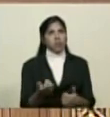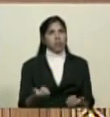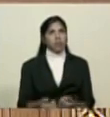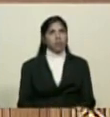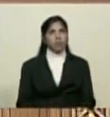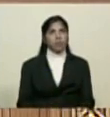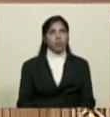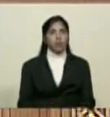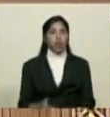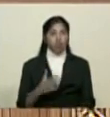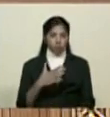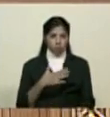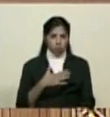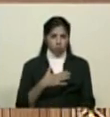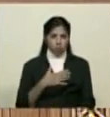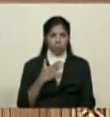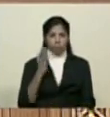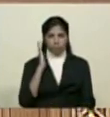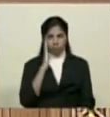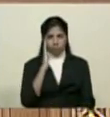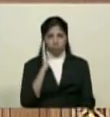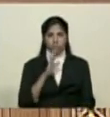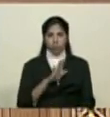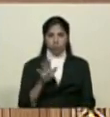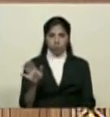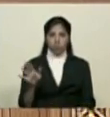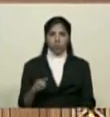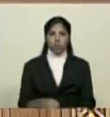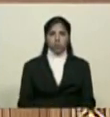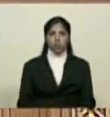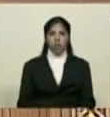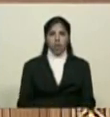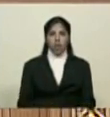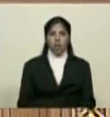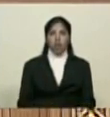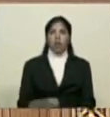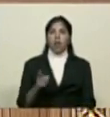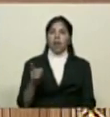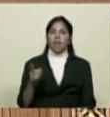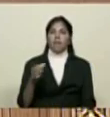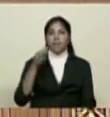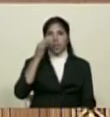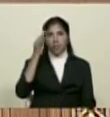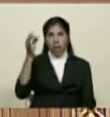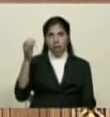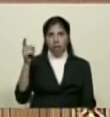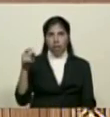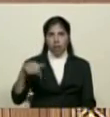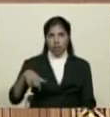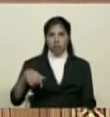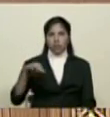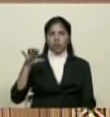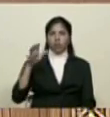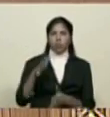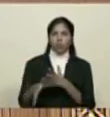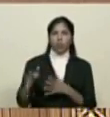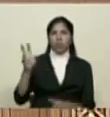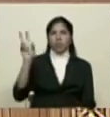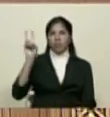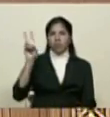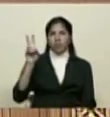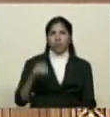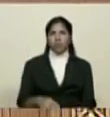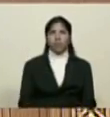explicaré, para mí, parte del drama que vive a nivel fiscal nuestra nación está en estos